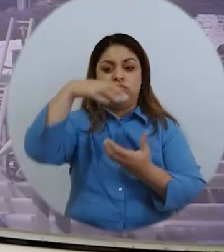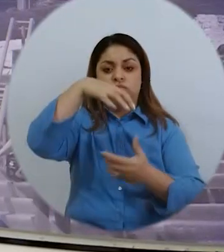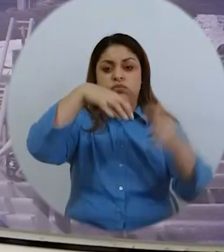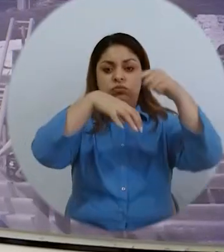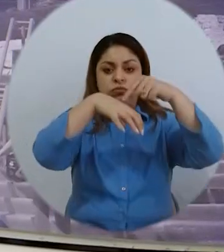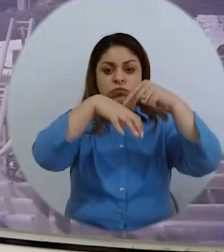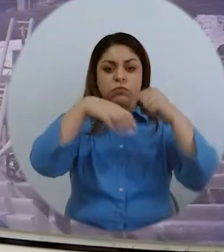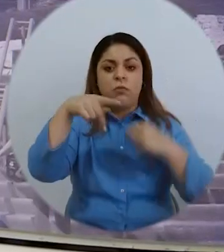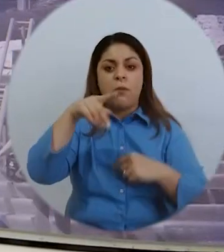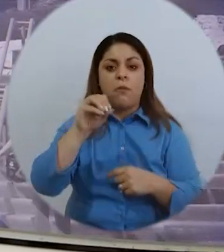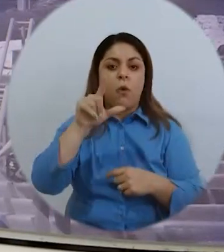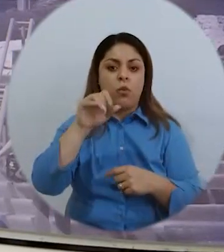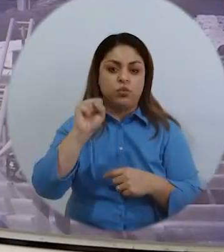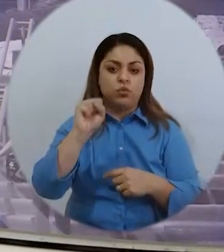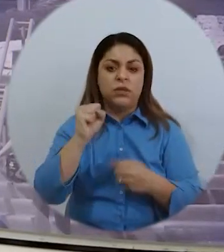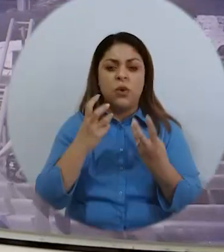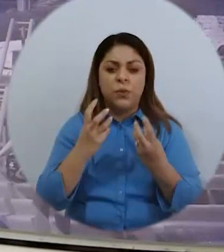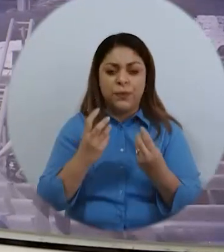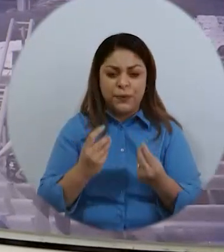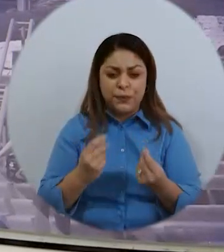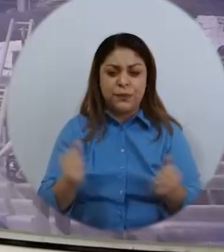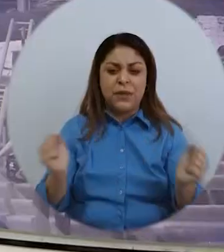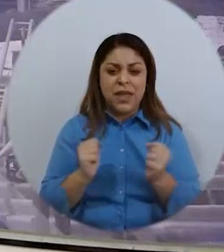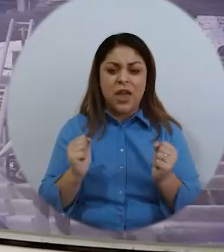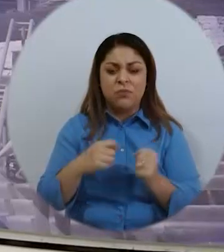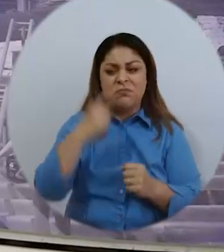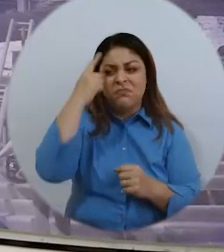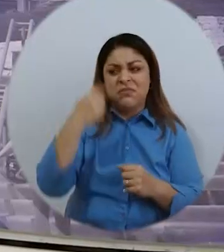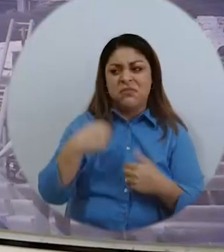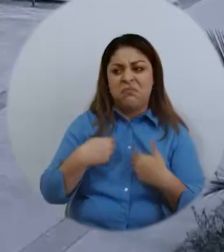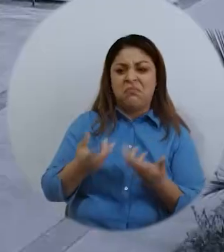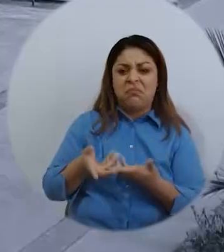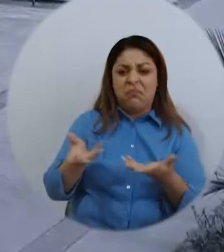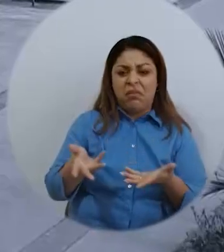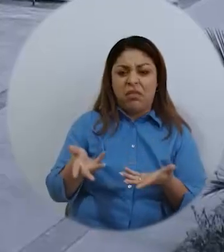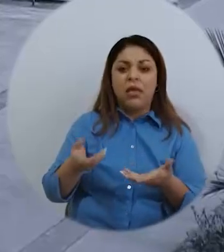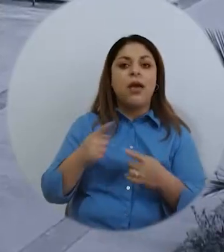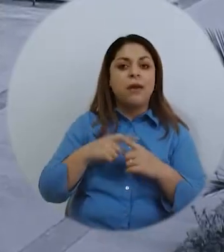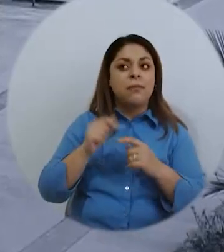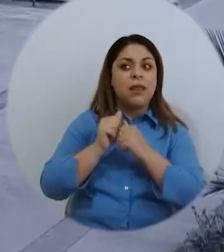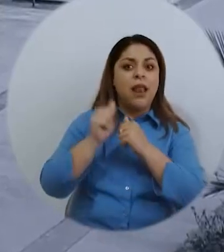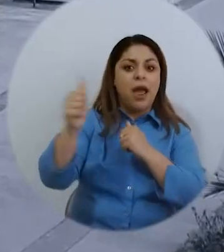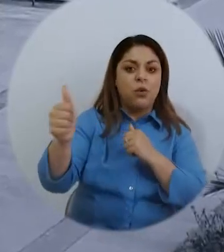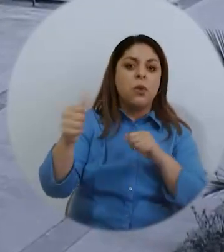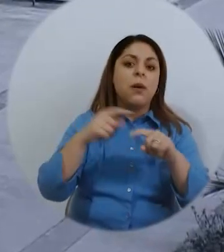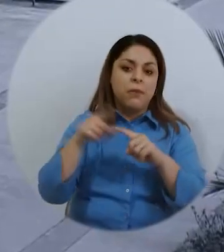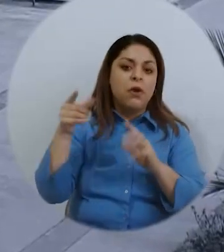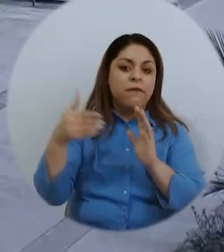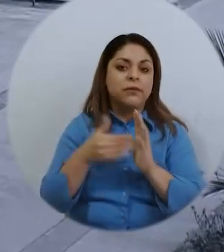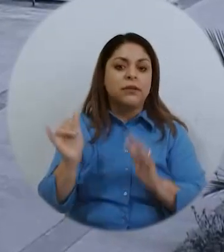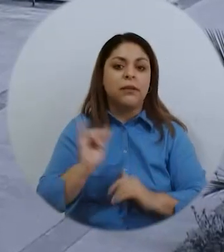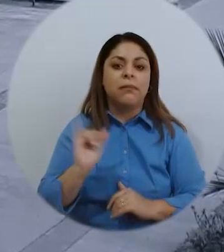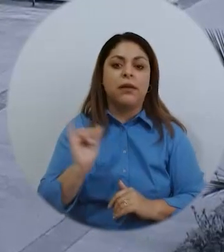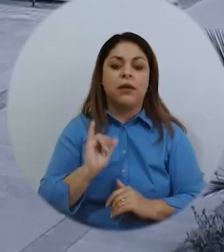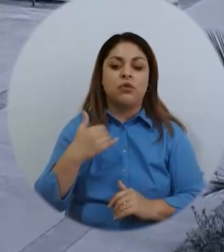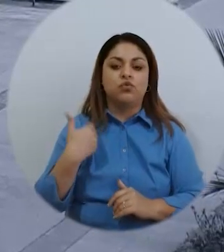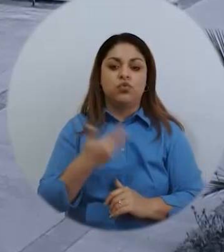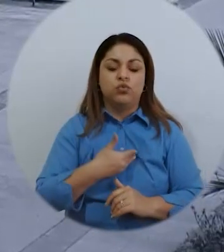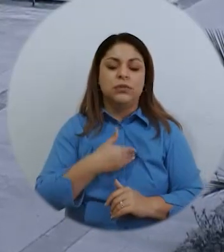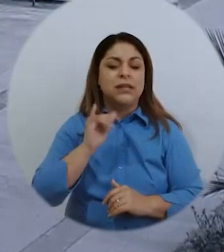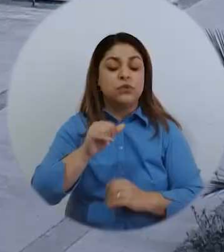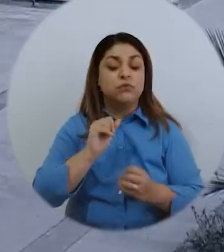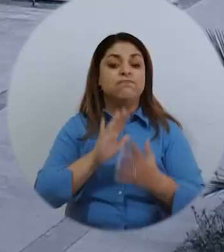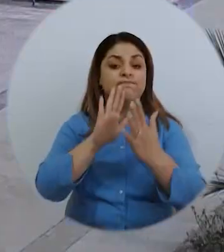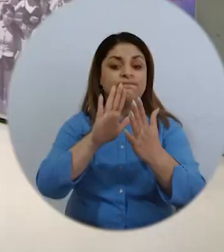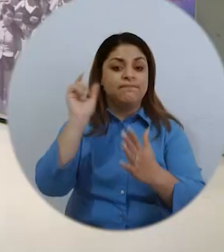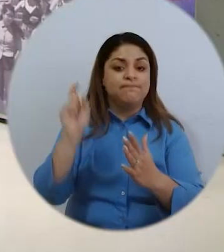algo que parece lejano, pero que nosotros también lo vemos de alguna manera. Eso significa que la cooperación internacional se vuelve fundamental para hacer frente al